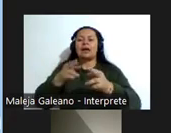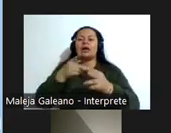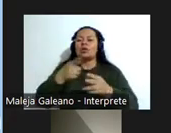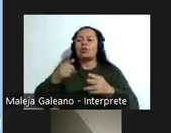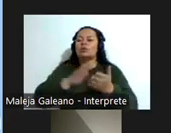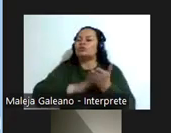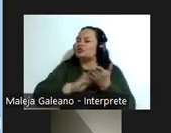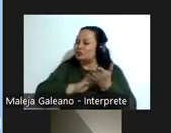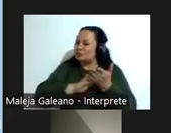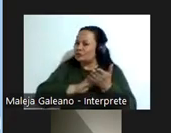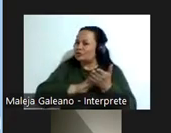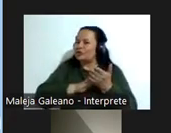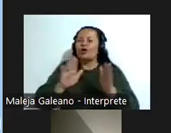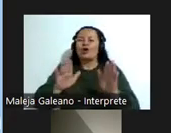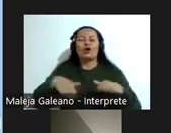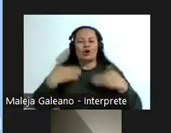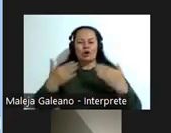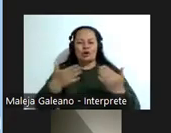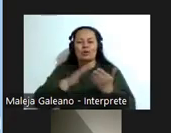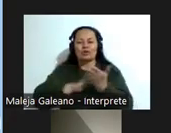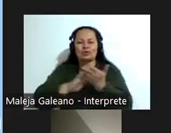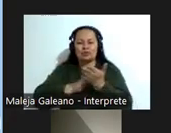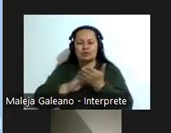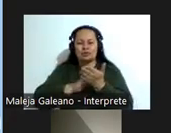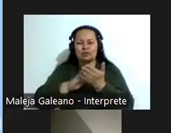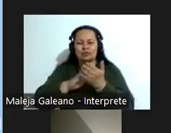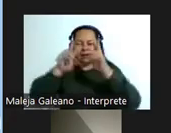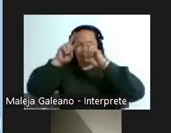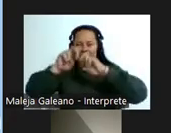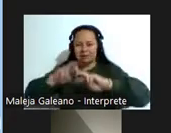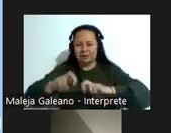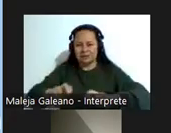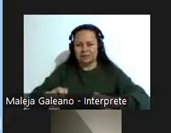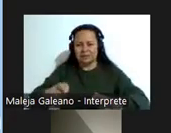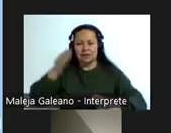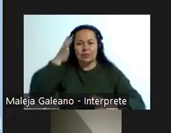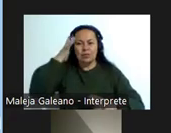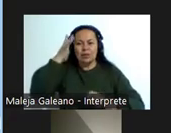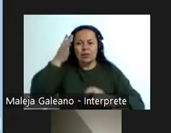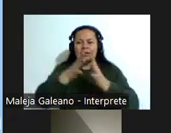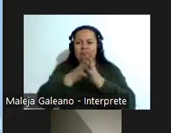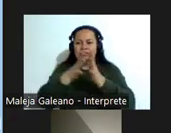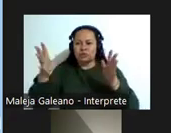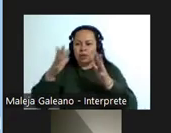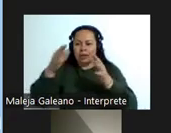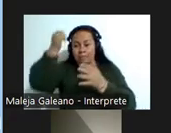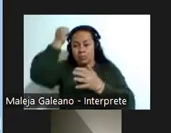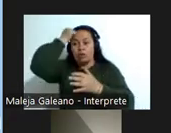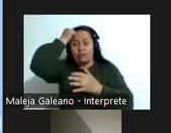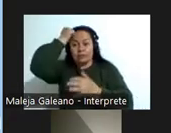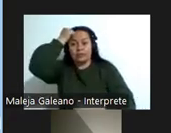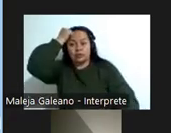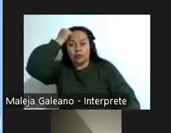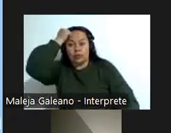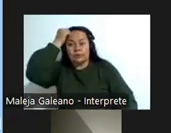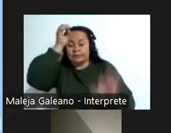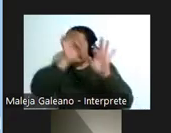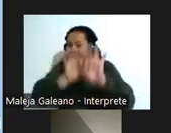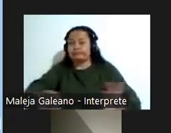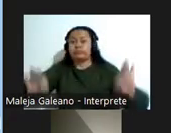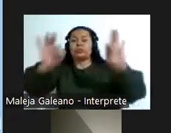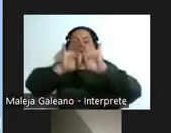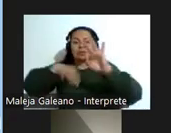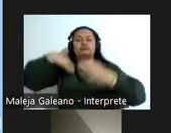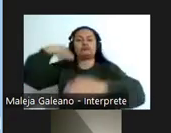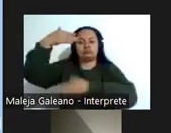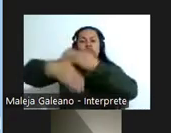cura sobre cómo curar un poco la investigación, porque aquí sé que también hay grandes maestras y maestros que han pasado por